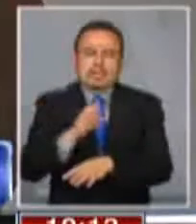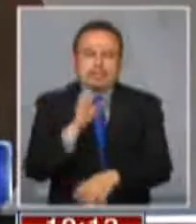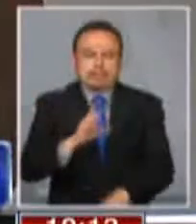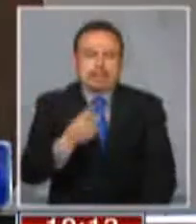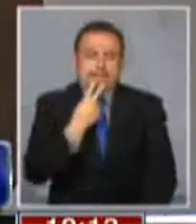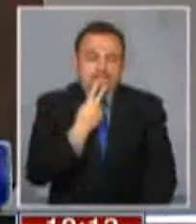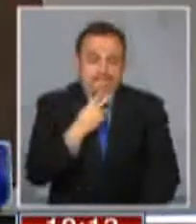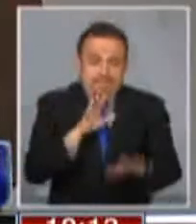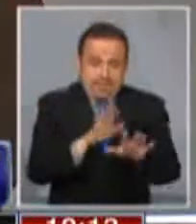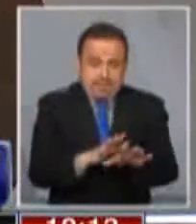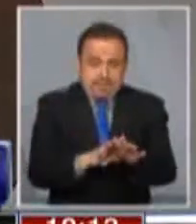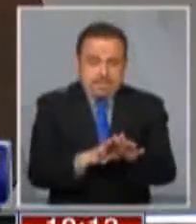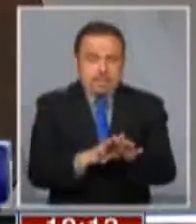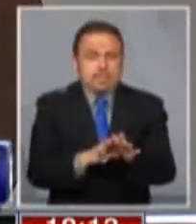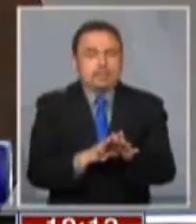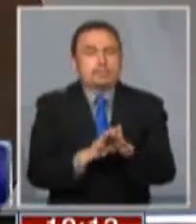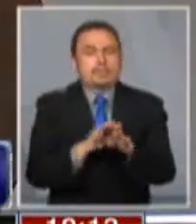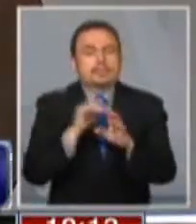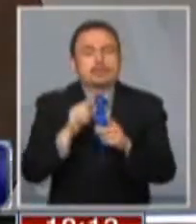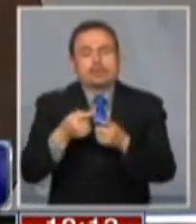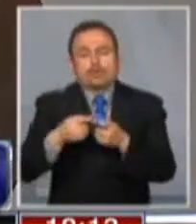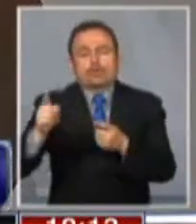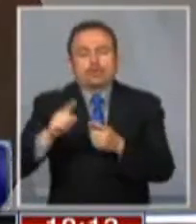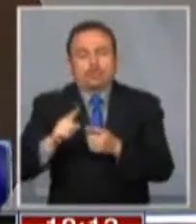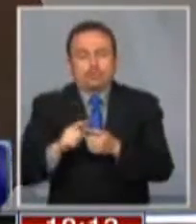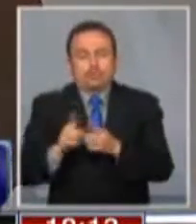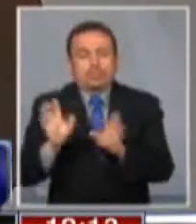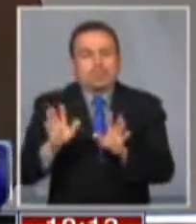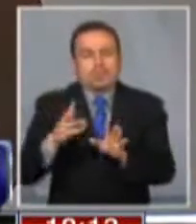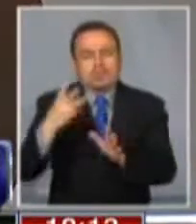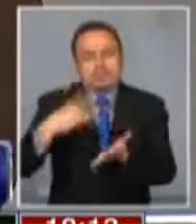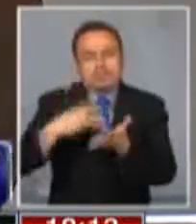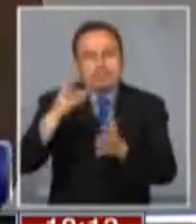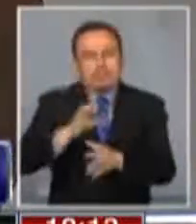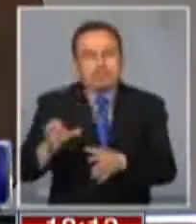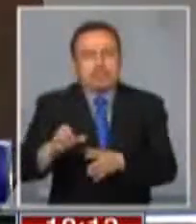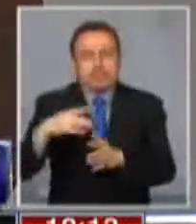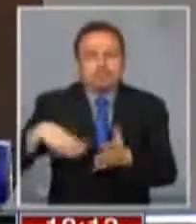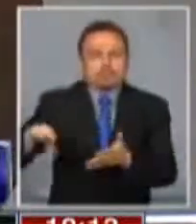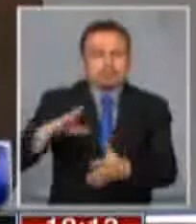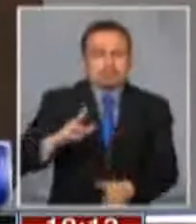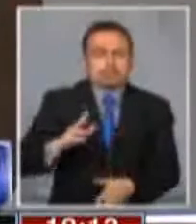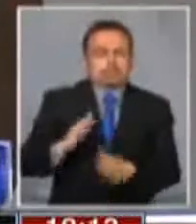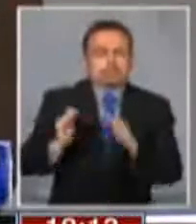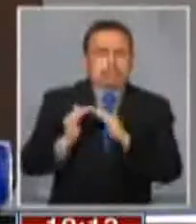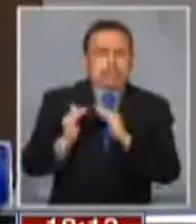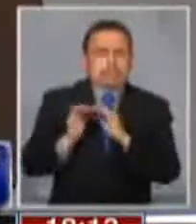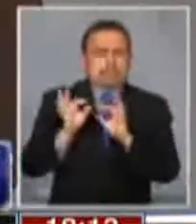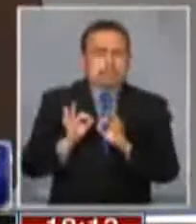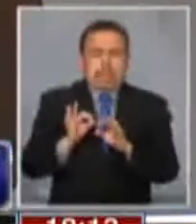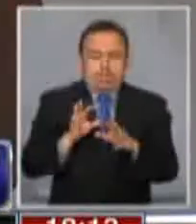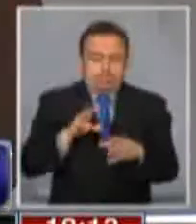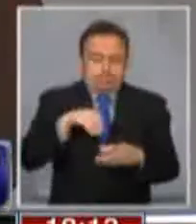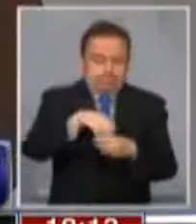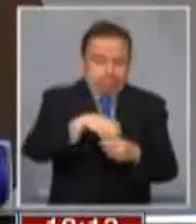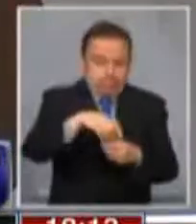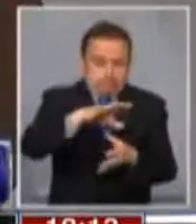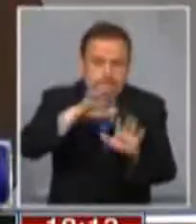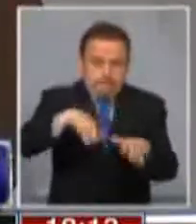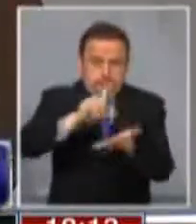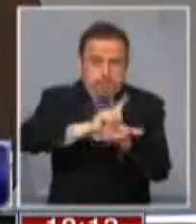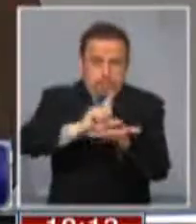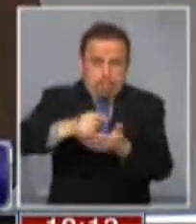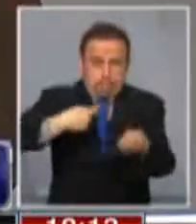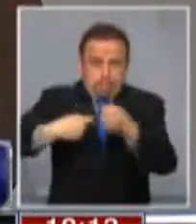también existe el polo que es residencial, donde viven casi 3.000 personas, pero no está inmerso donde está el